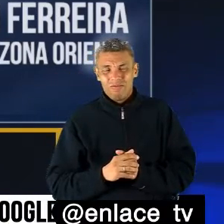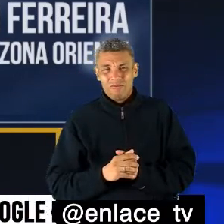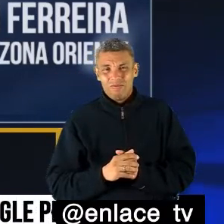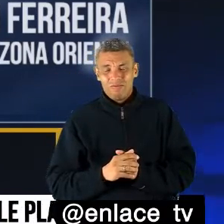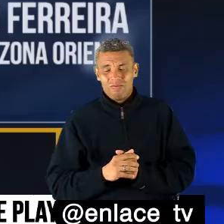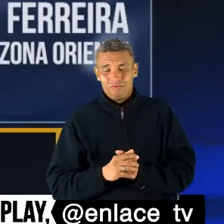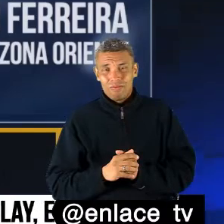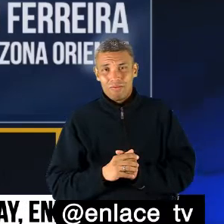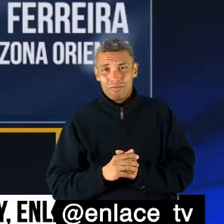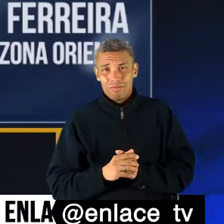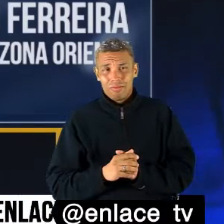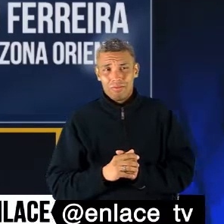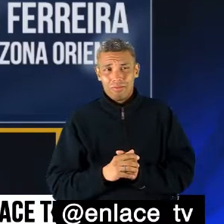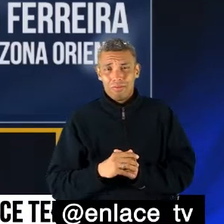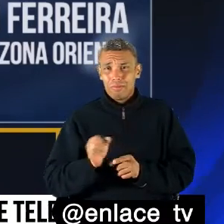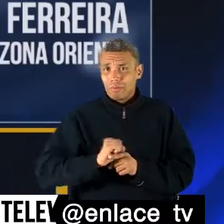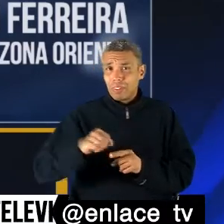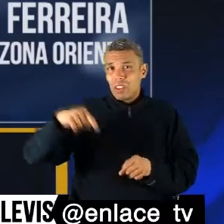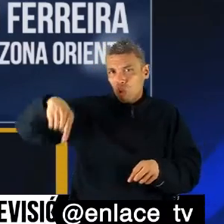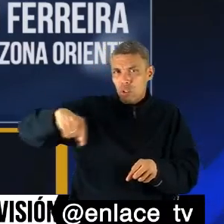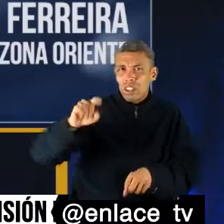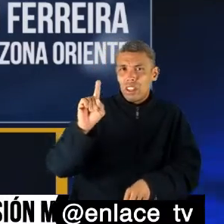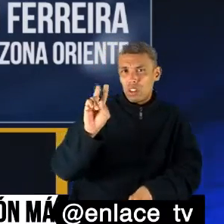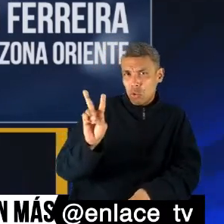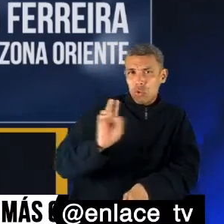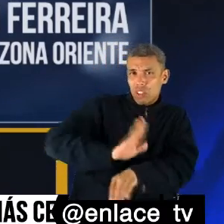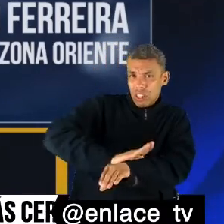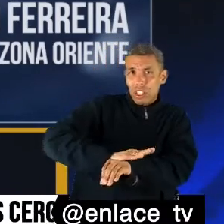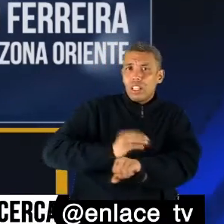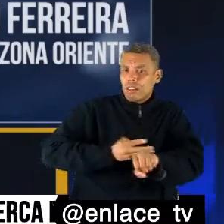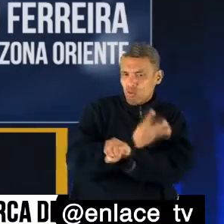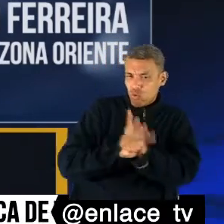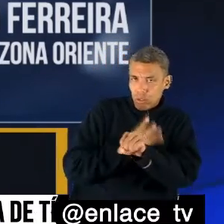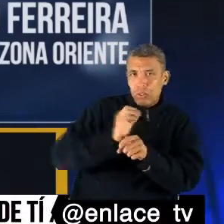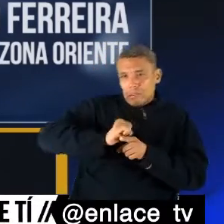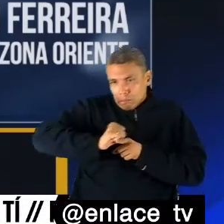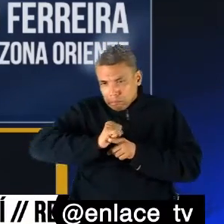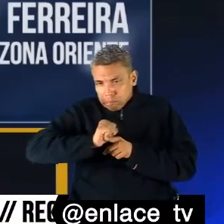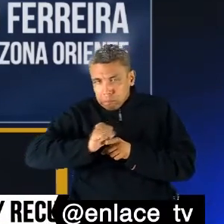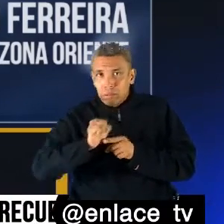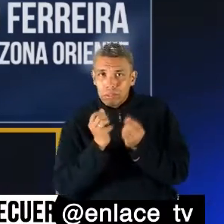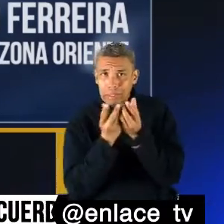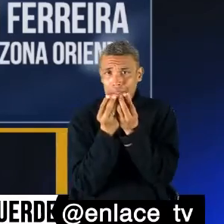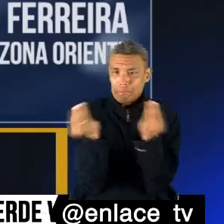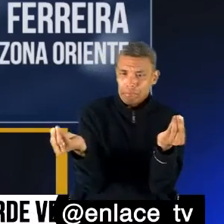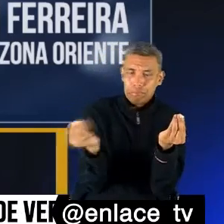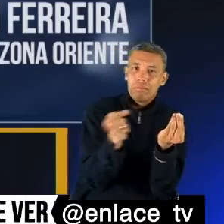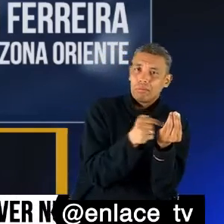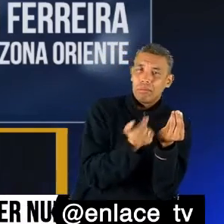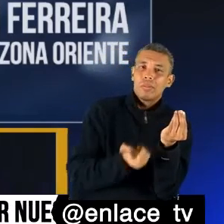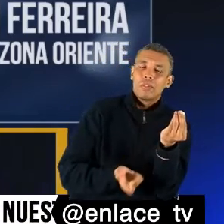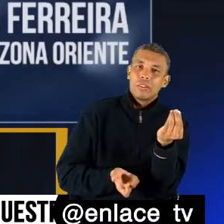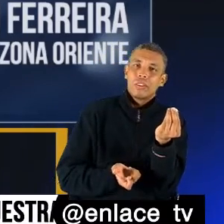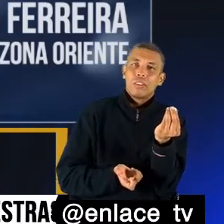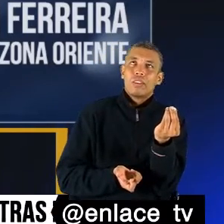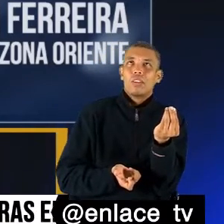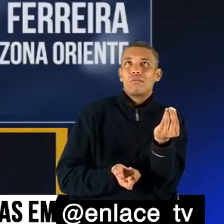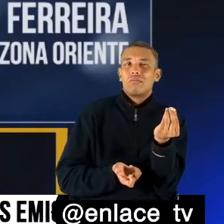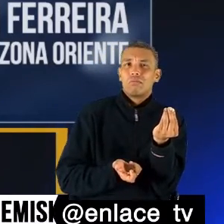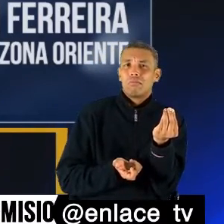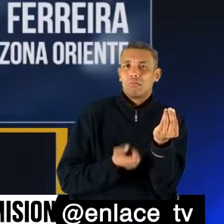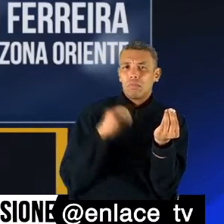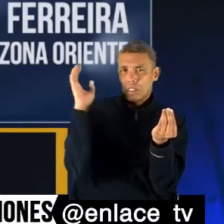entrenamiento hoy a partir de las 2 de la tarde. Tenemos 4 horas para entrenar, dos grupos poblacionales, quienes son los dos grupos, son